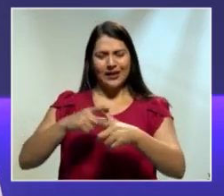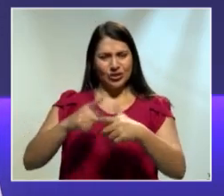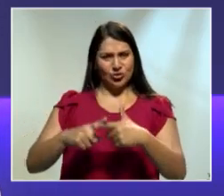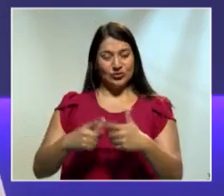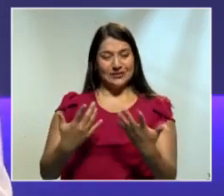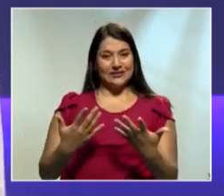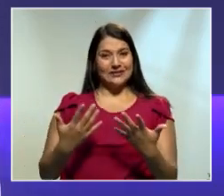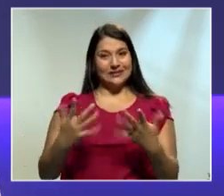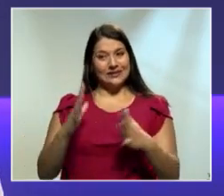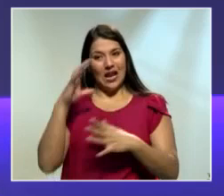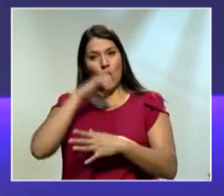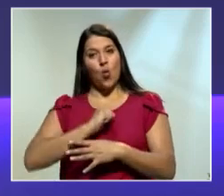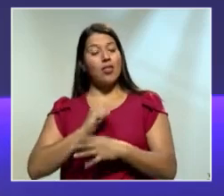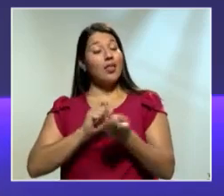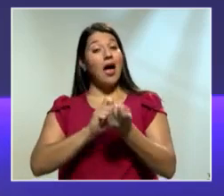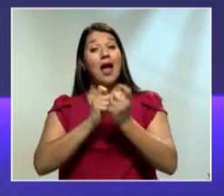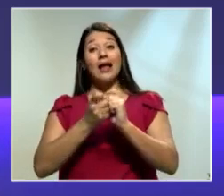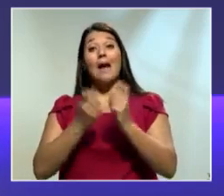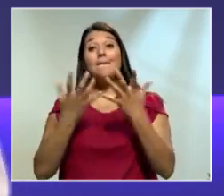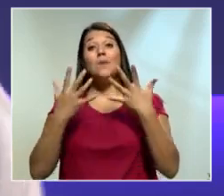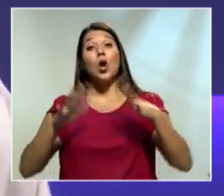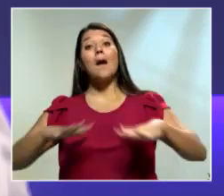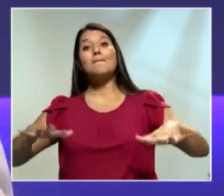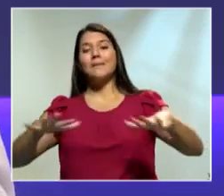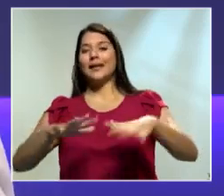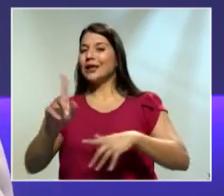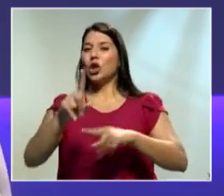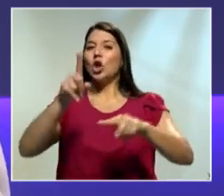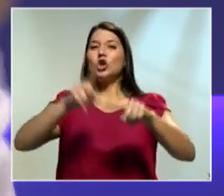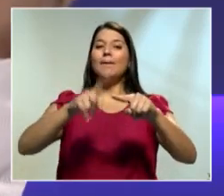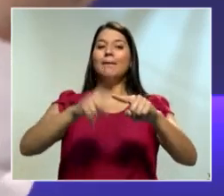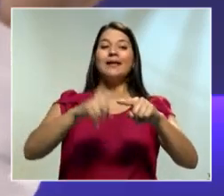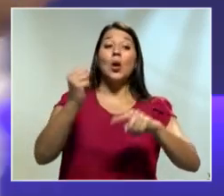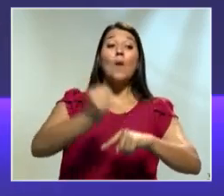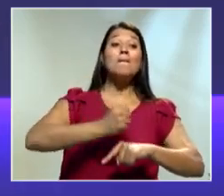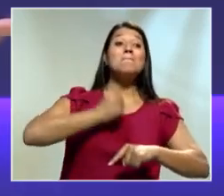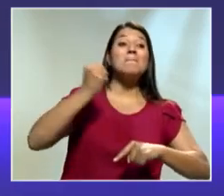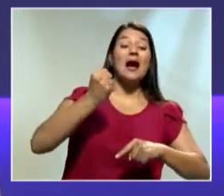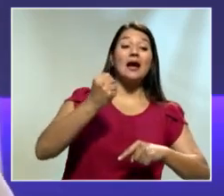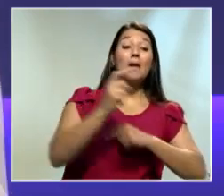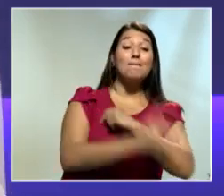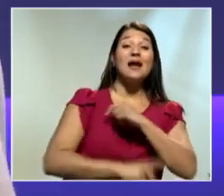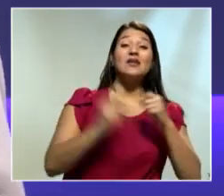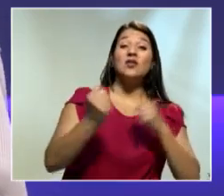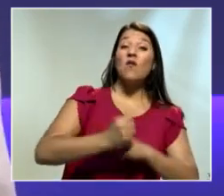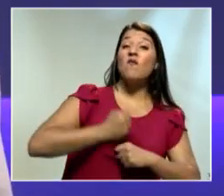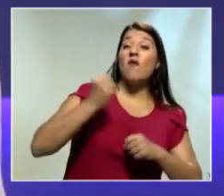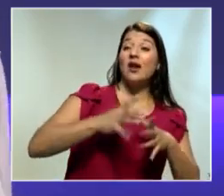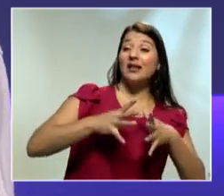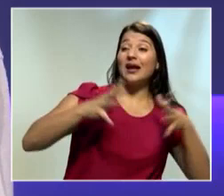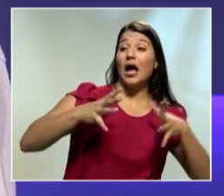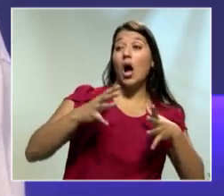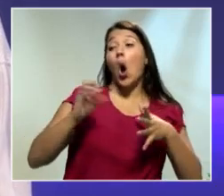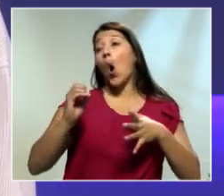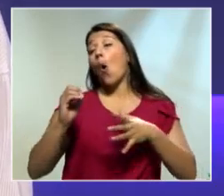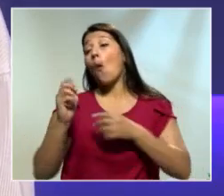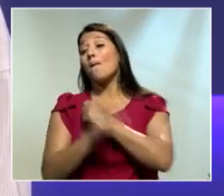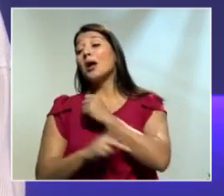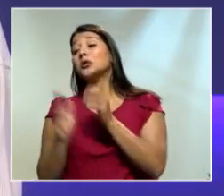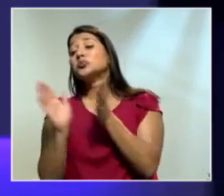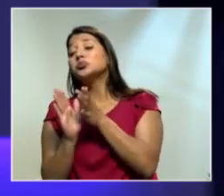realmente el cambio climático no es cuestión de grandes potencias o de pequeñas potencias, es cuestión de todas las personas y especies que estamos en el